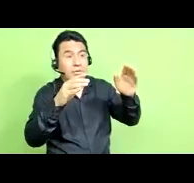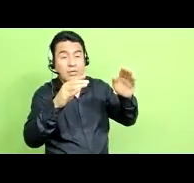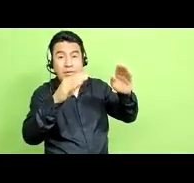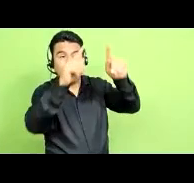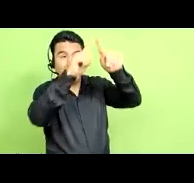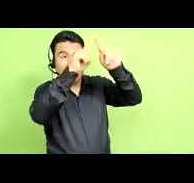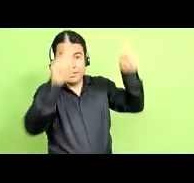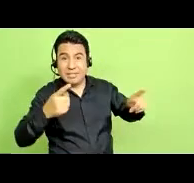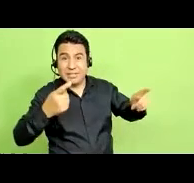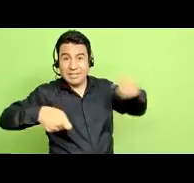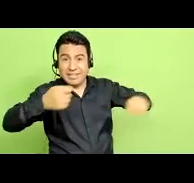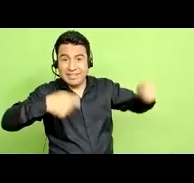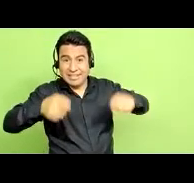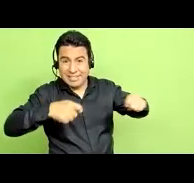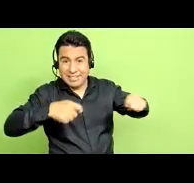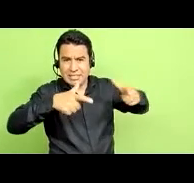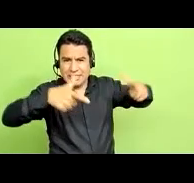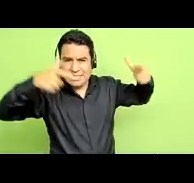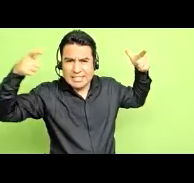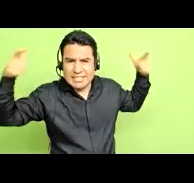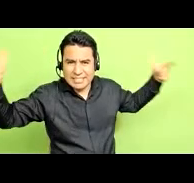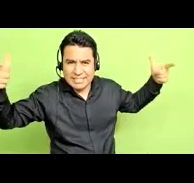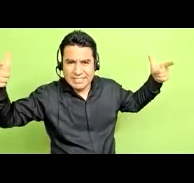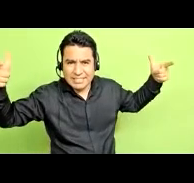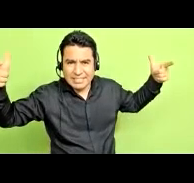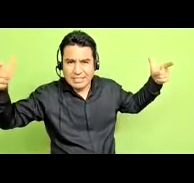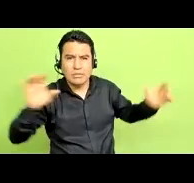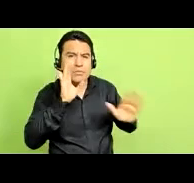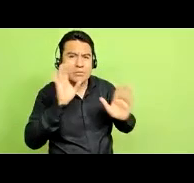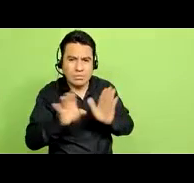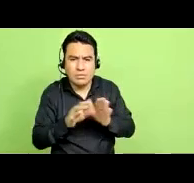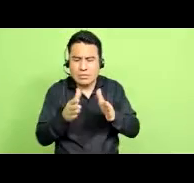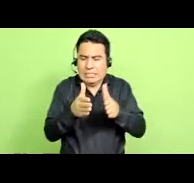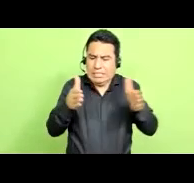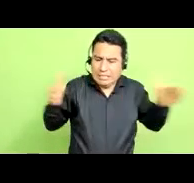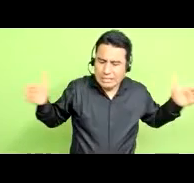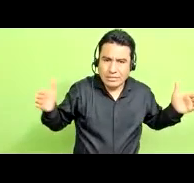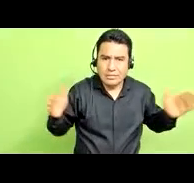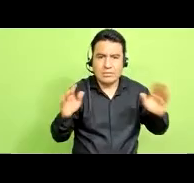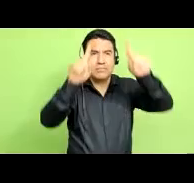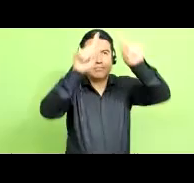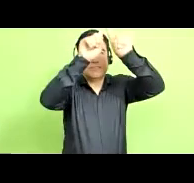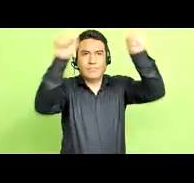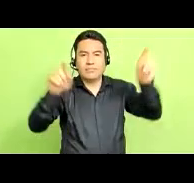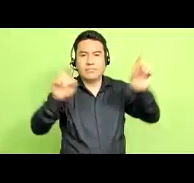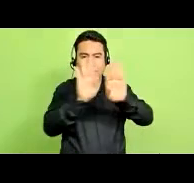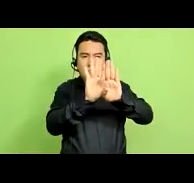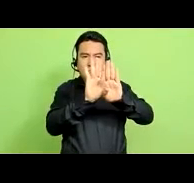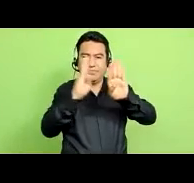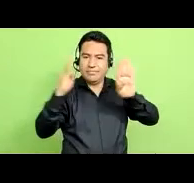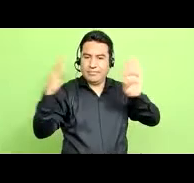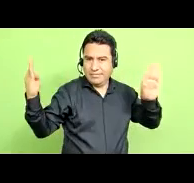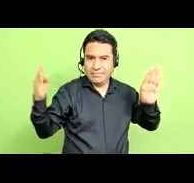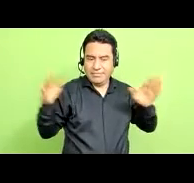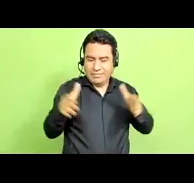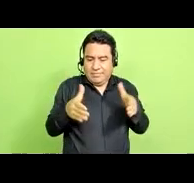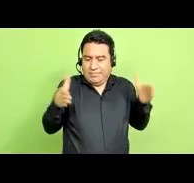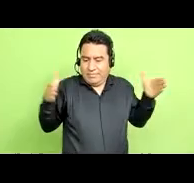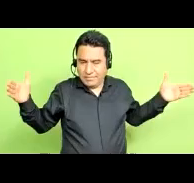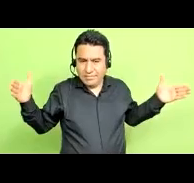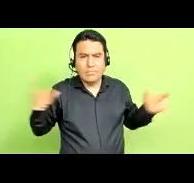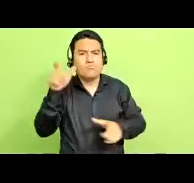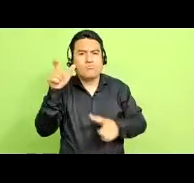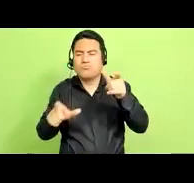integristas porque los anchos los anchos de los ingresos de cualquiera que esté en el área pública